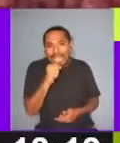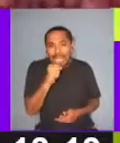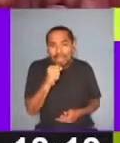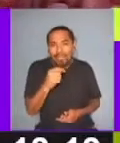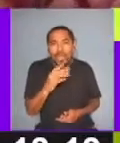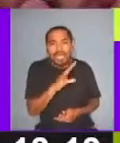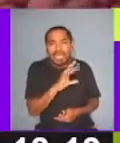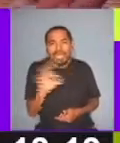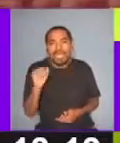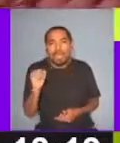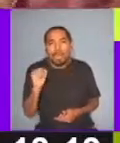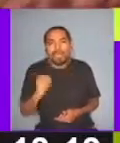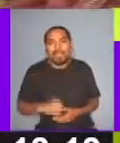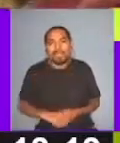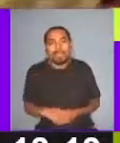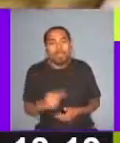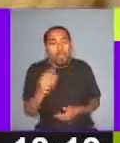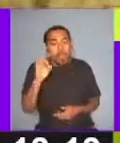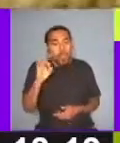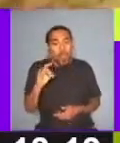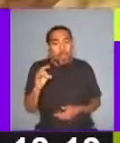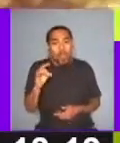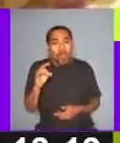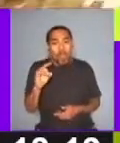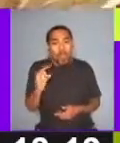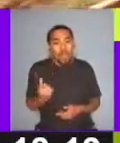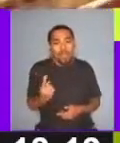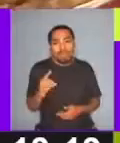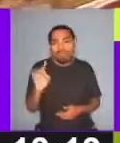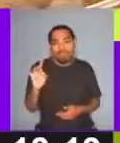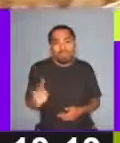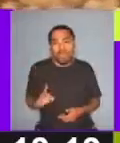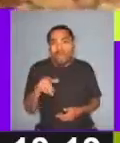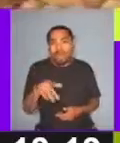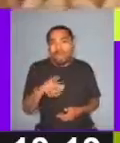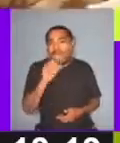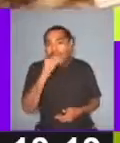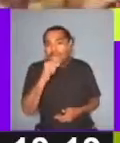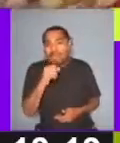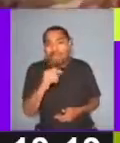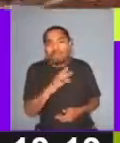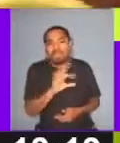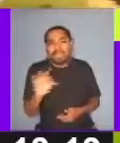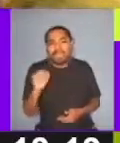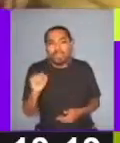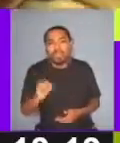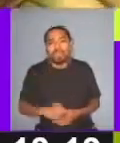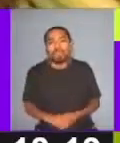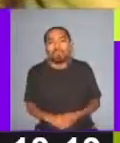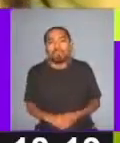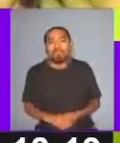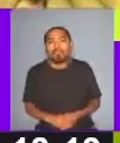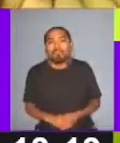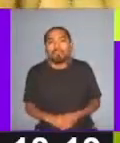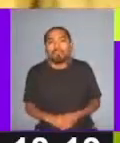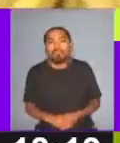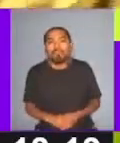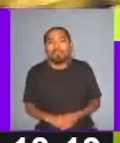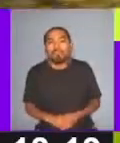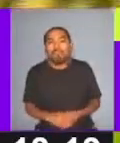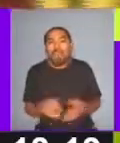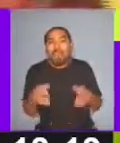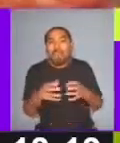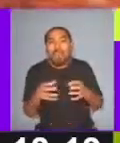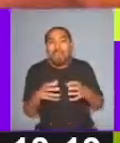500 pesos Mariana todo lo otro sale 10000 eh tres pomelos por 500 pesos los duraznos valen